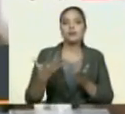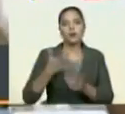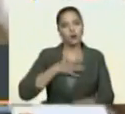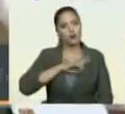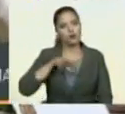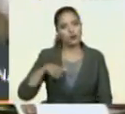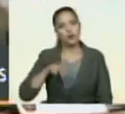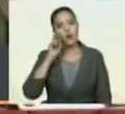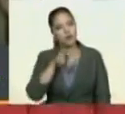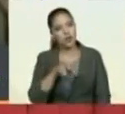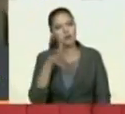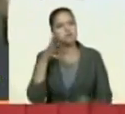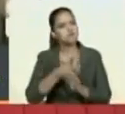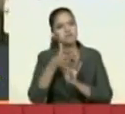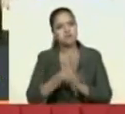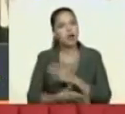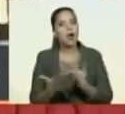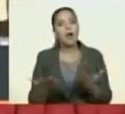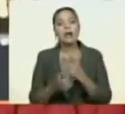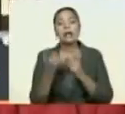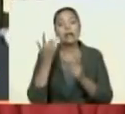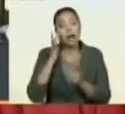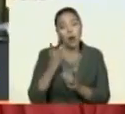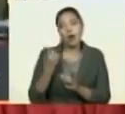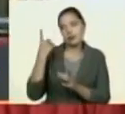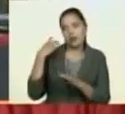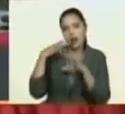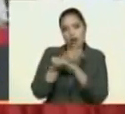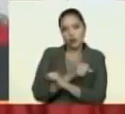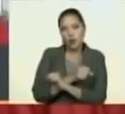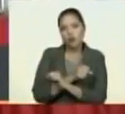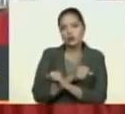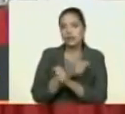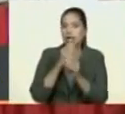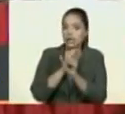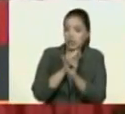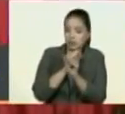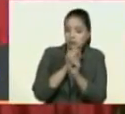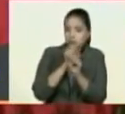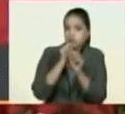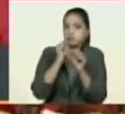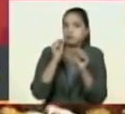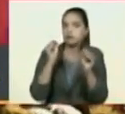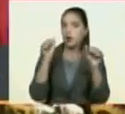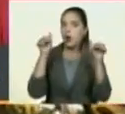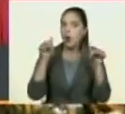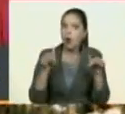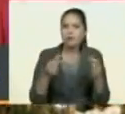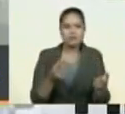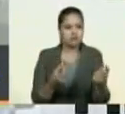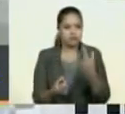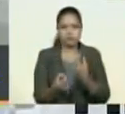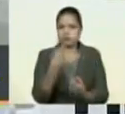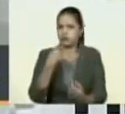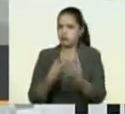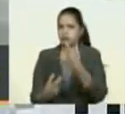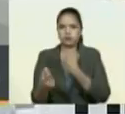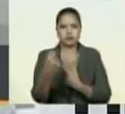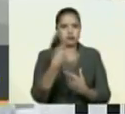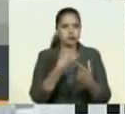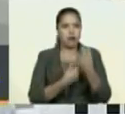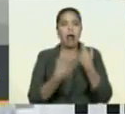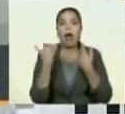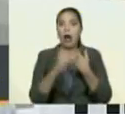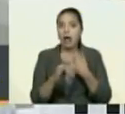que ha sucedido. Creo que desde anoche y en las primeras horas de la mañana hemos recibido muchísimos mensajes donde se